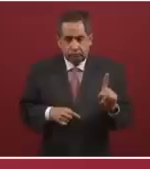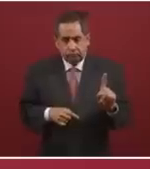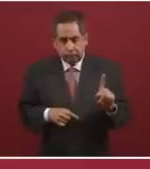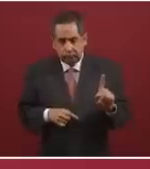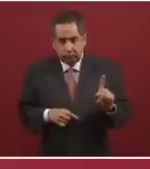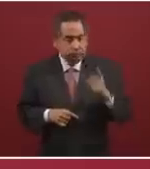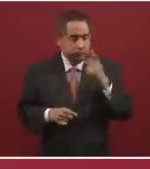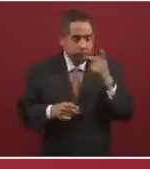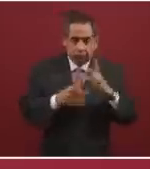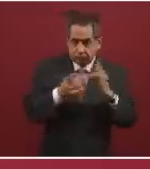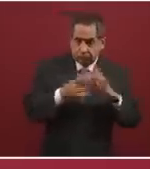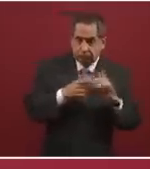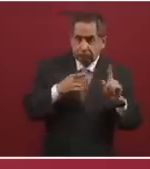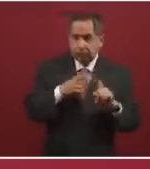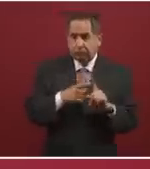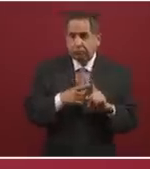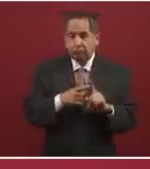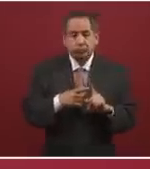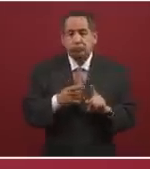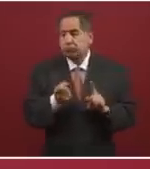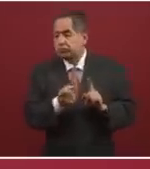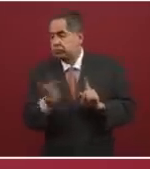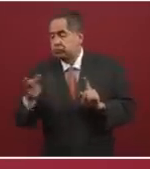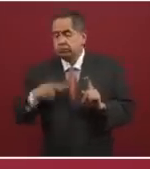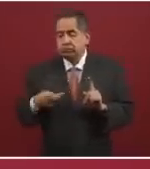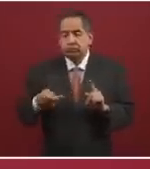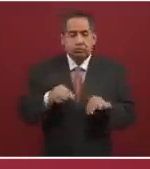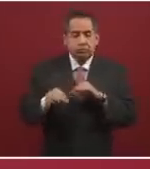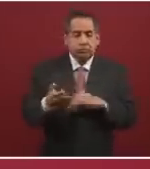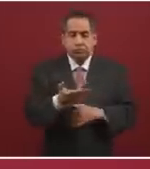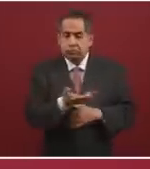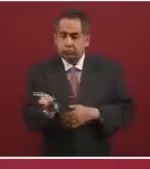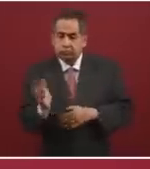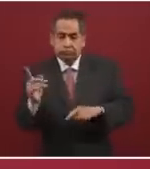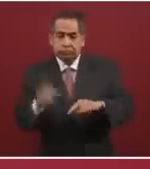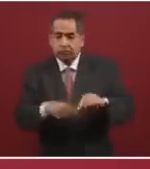habla de que te quedan sin trabajo, ¿sí?